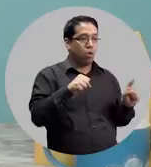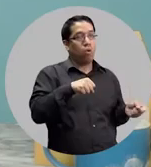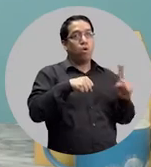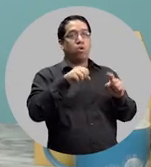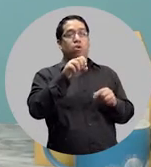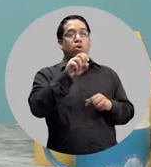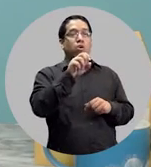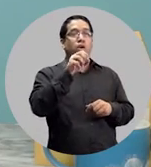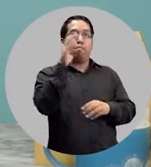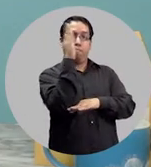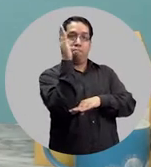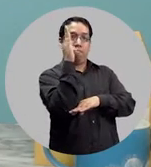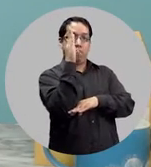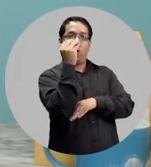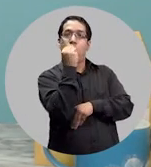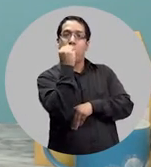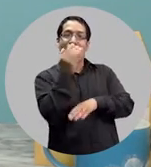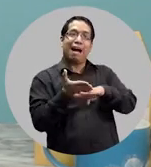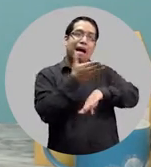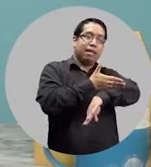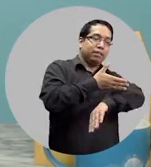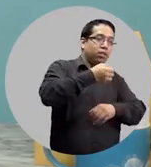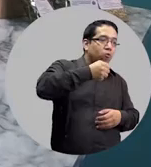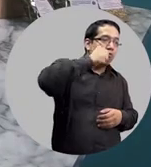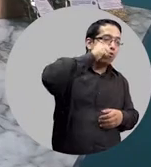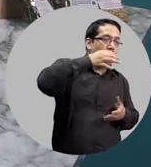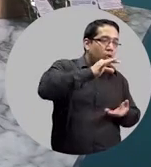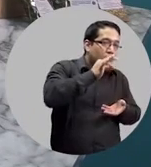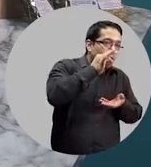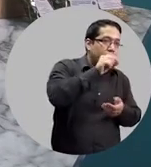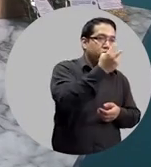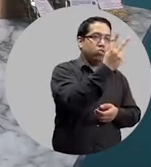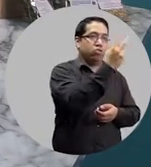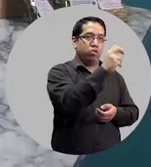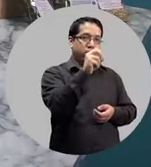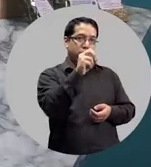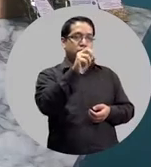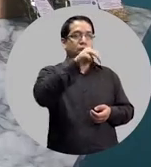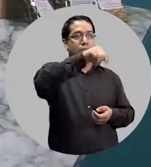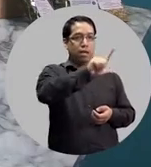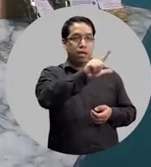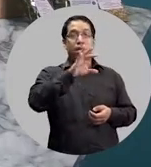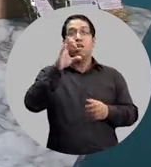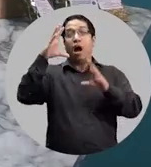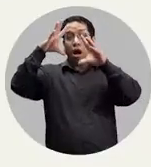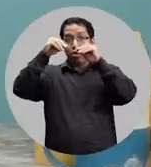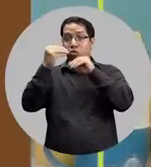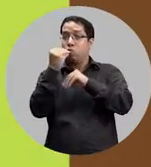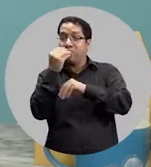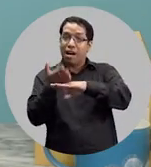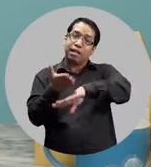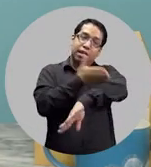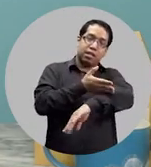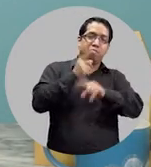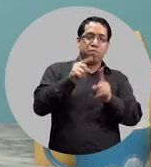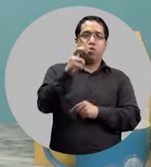otra taza de 200 ml antes del almuerzo y otra taza de 200 ml antes de la cena. Mientras